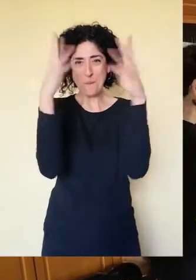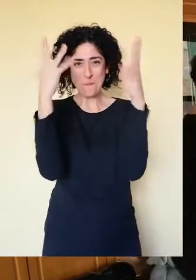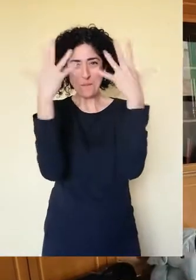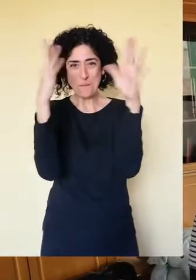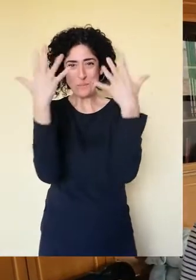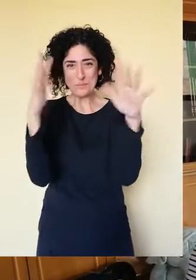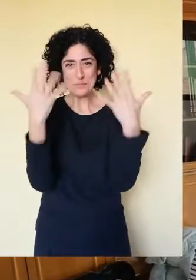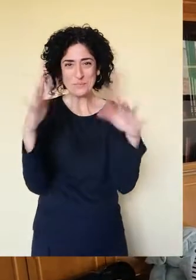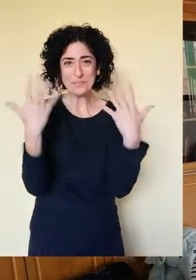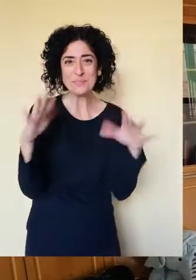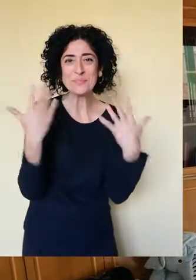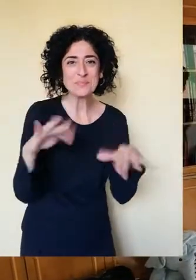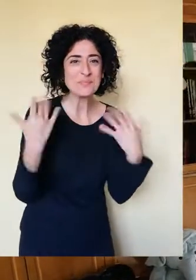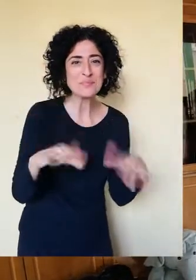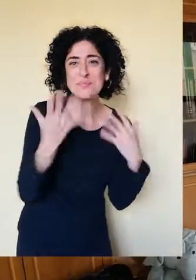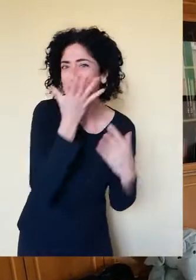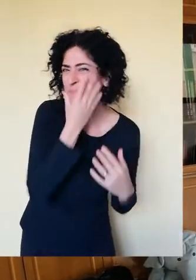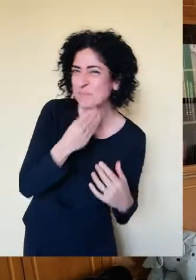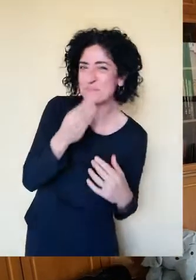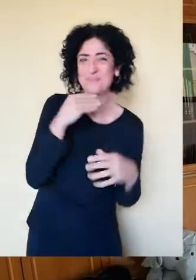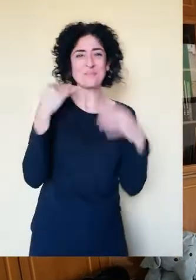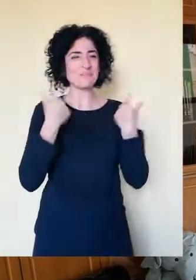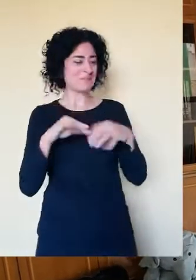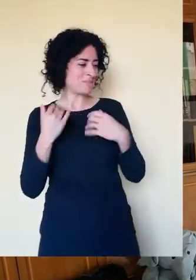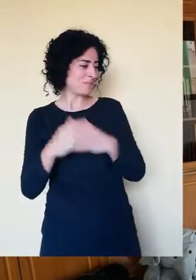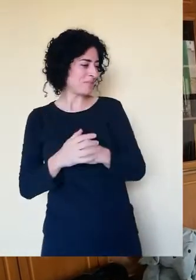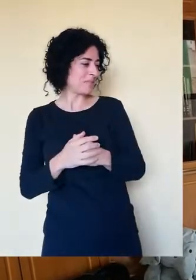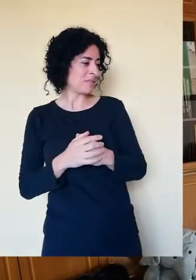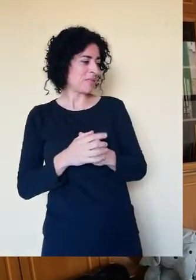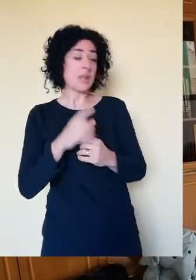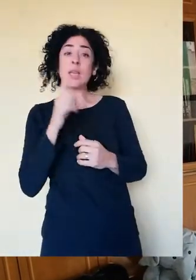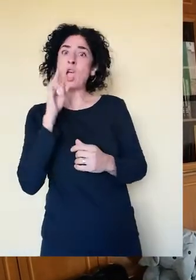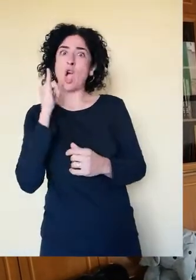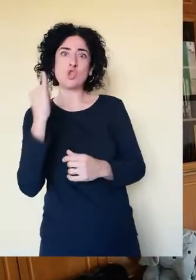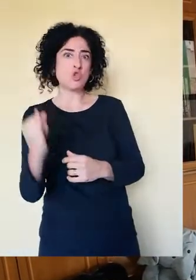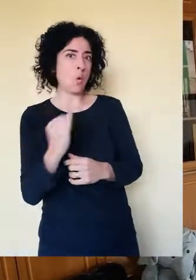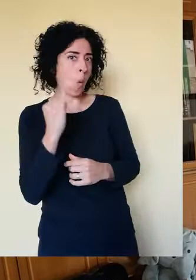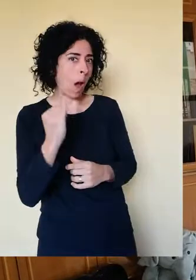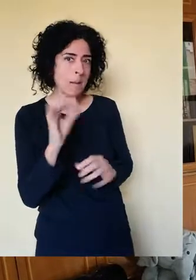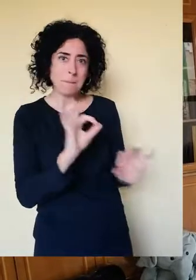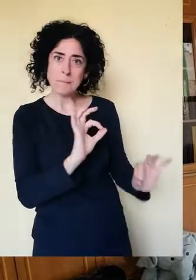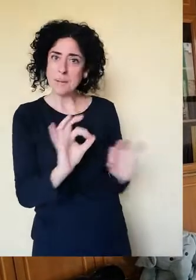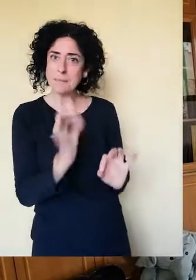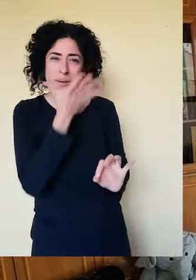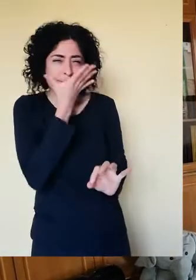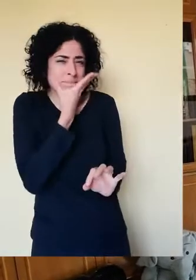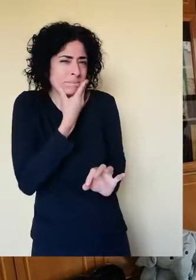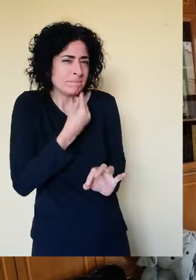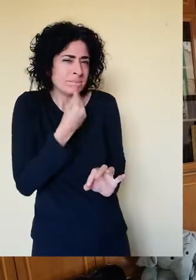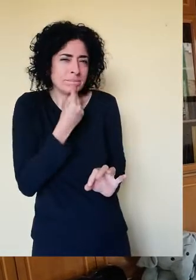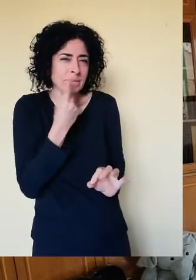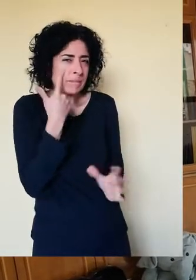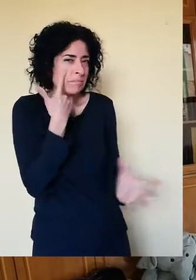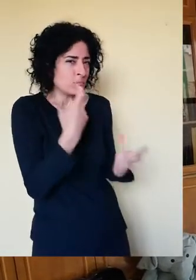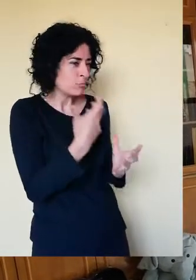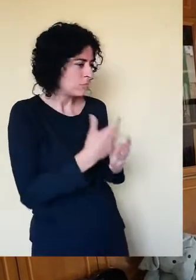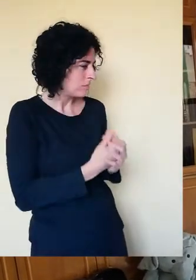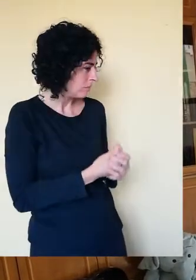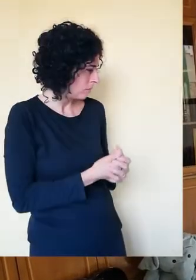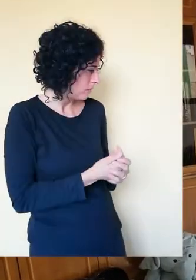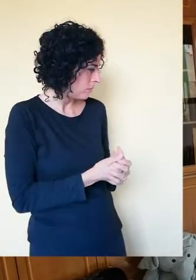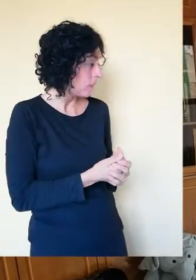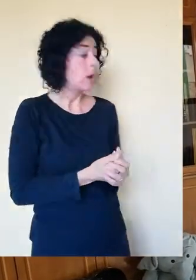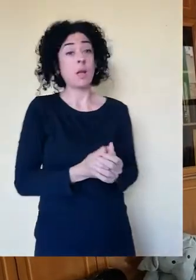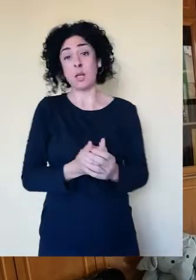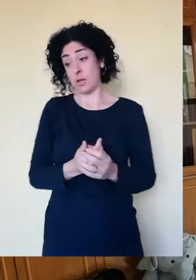¡Guau! ¡Bravo! Decoradito. ¡Qué chuli! Y Joan además lo decora, que es genial. Con los